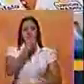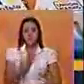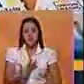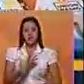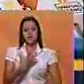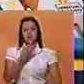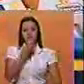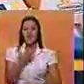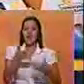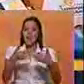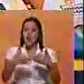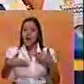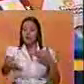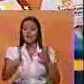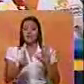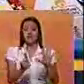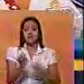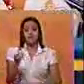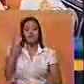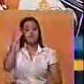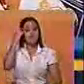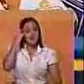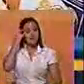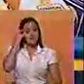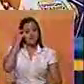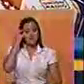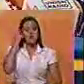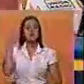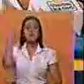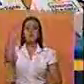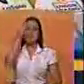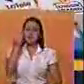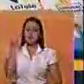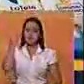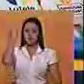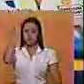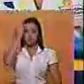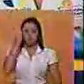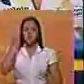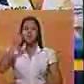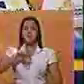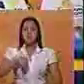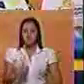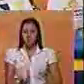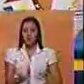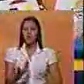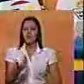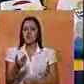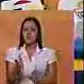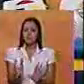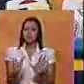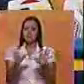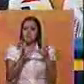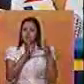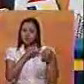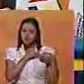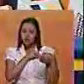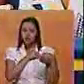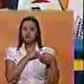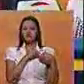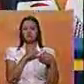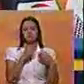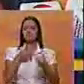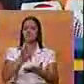electoral, una campaña larga, son 60 días, así que creo que podemos ir tomando las cosas con